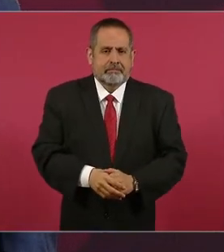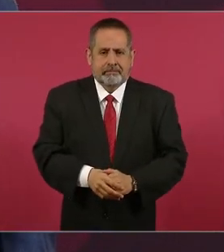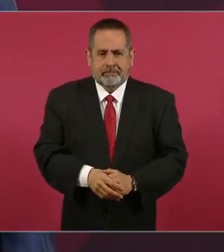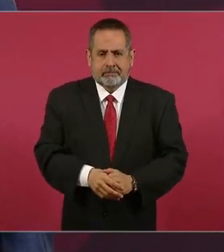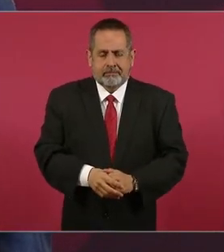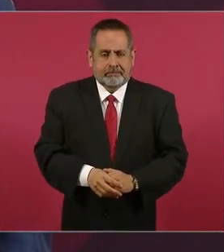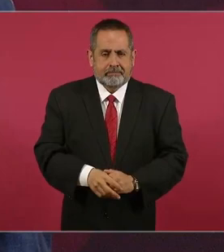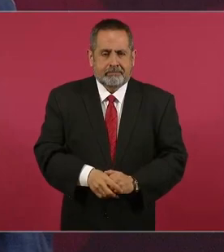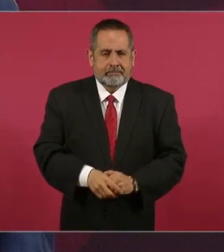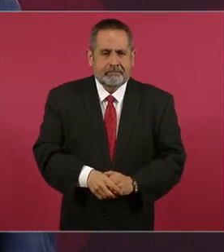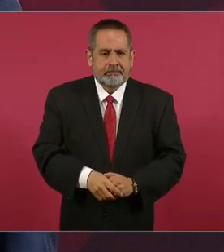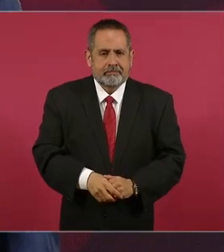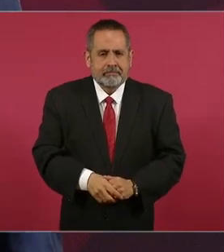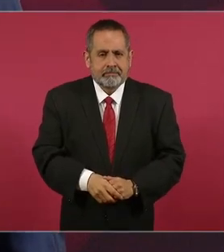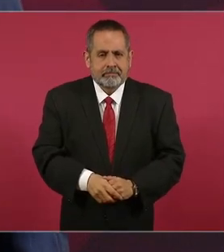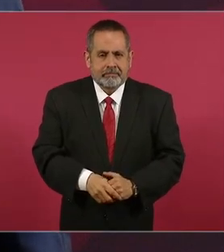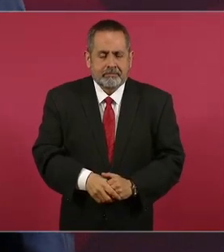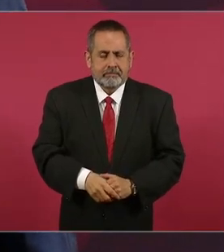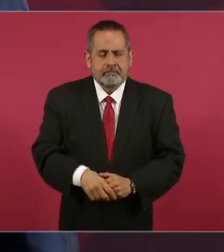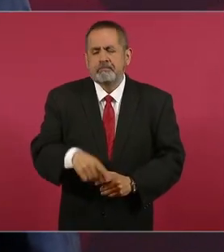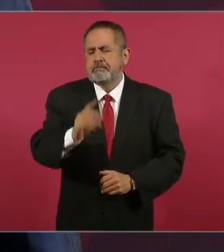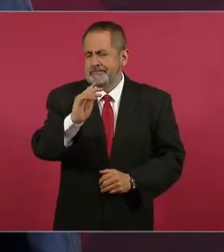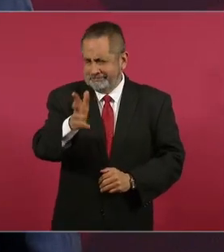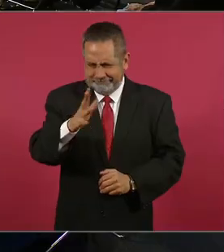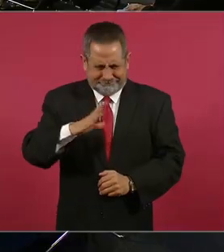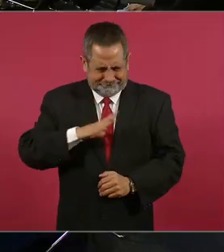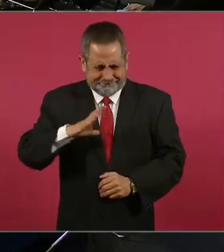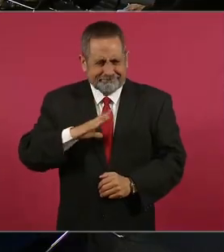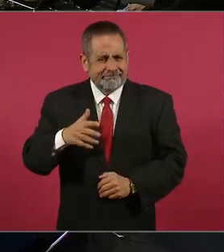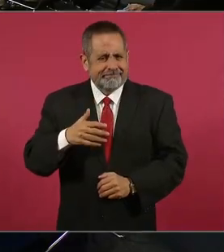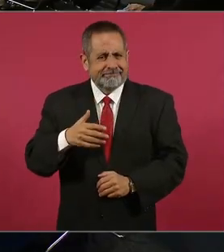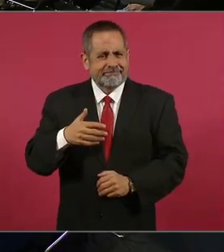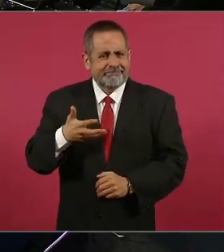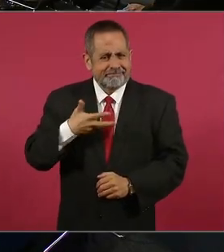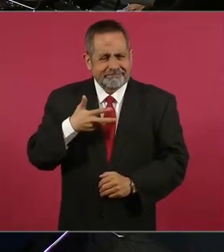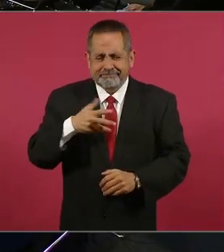Hay ya